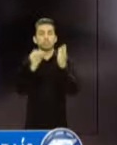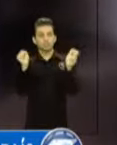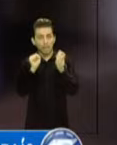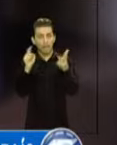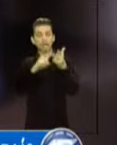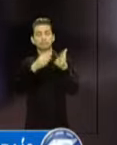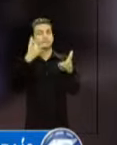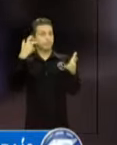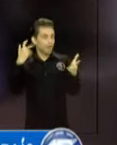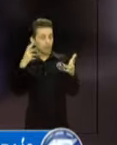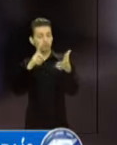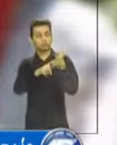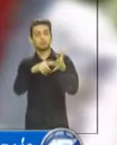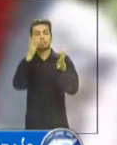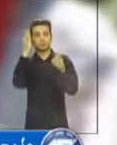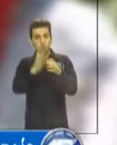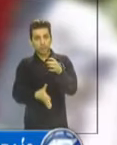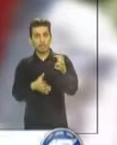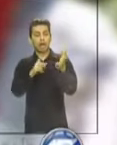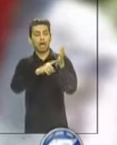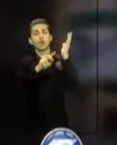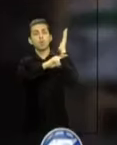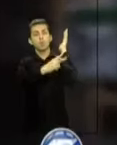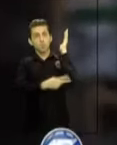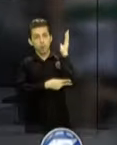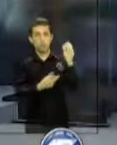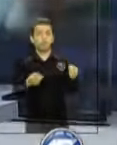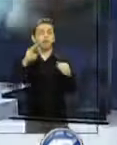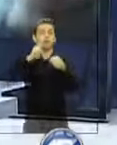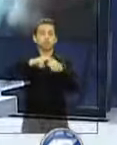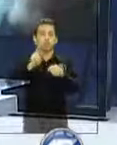Escuintla, Huehuetenango, Totonicapán y Guatemala.